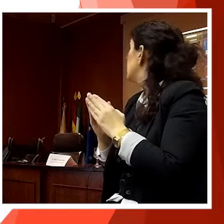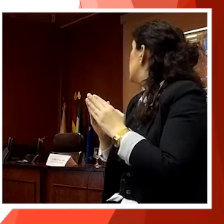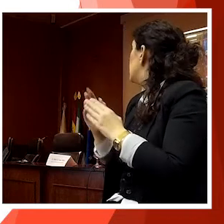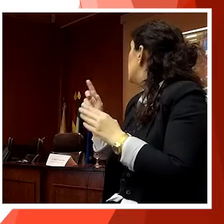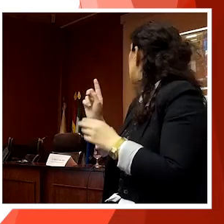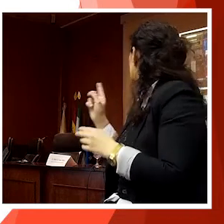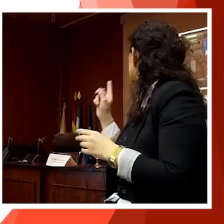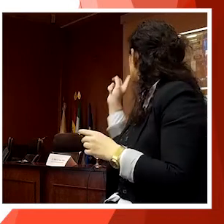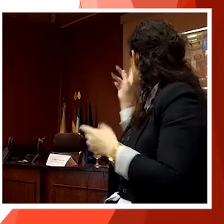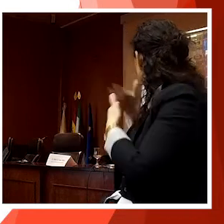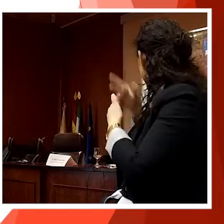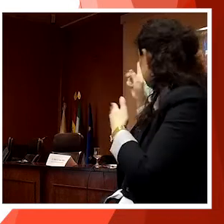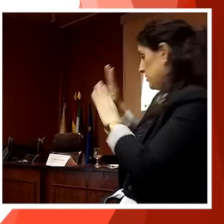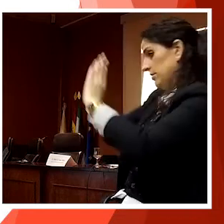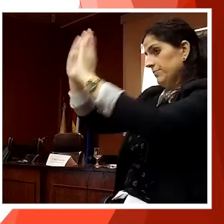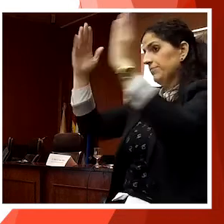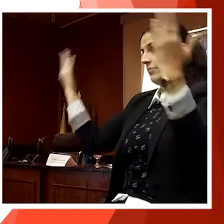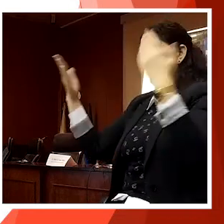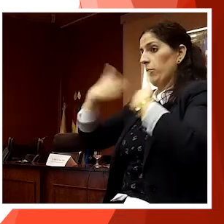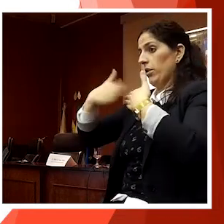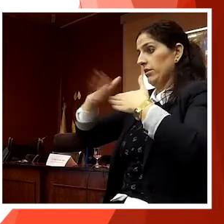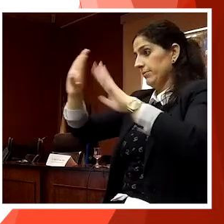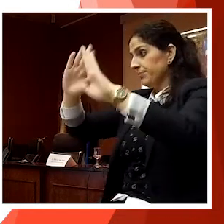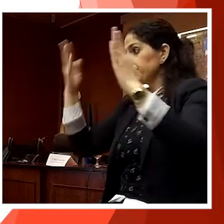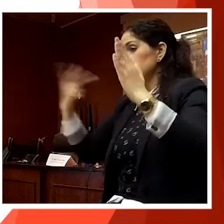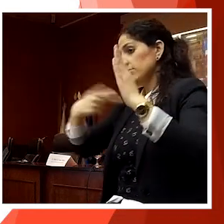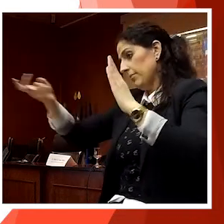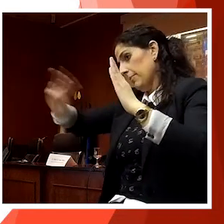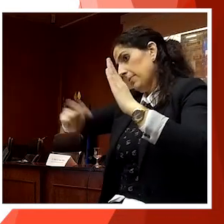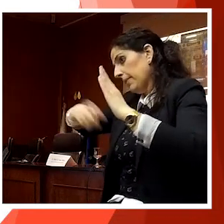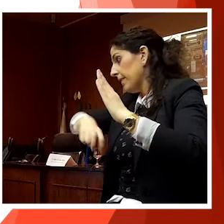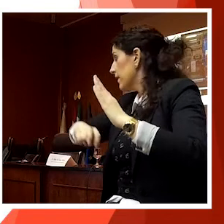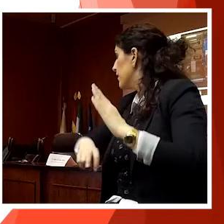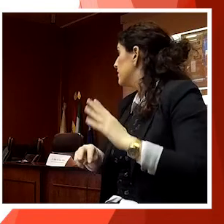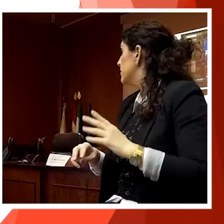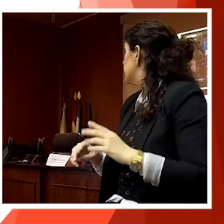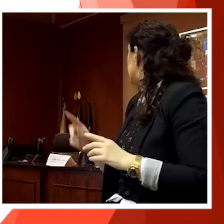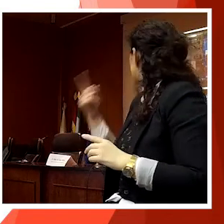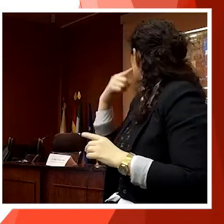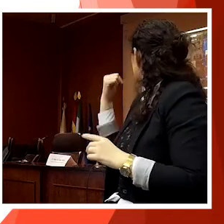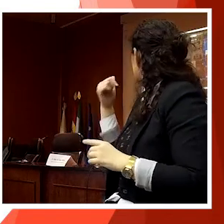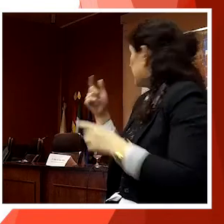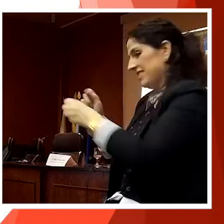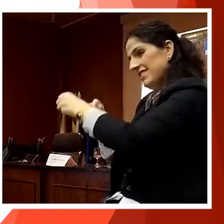¿no? Aquí está la puerta, ¿no? Por donde yo me bajo, cuando nos bajamos y entramos aquí. Os he dejado el